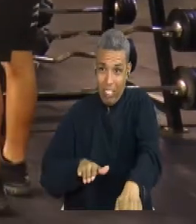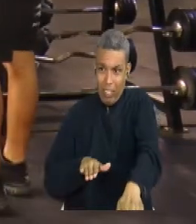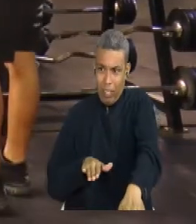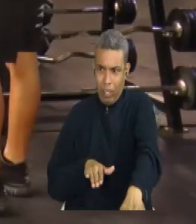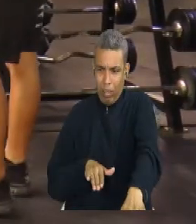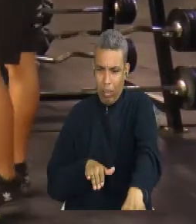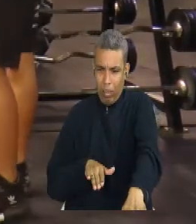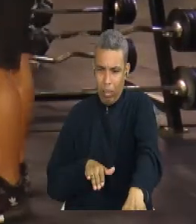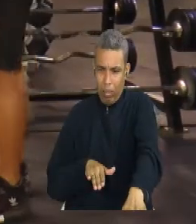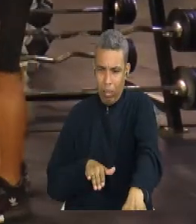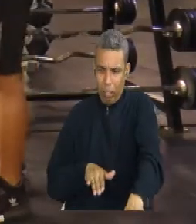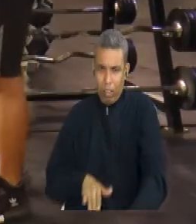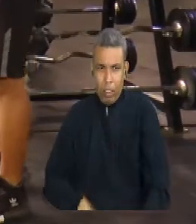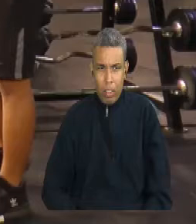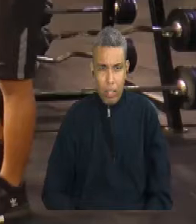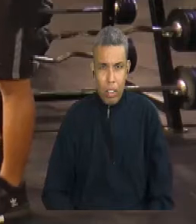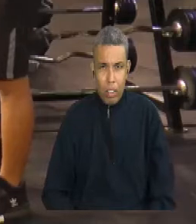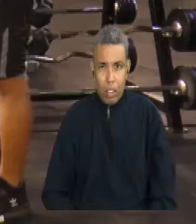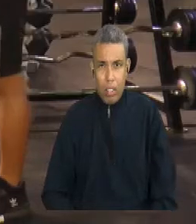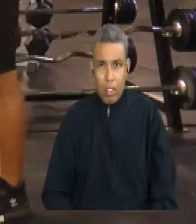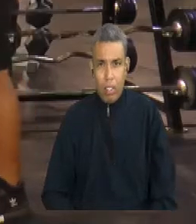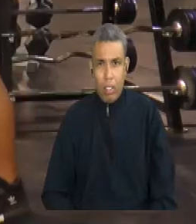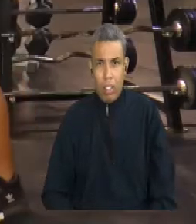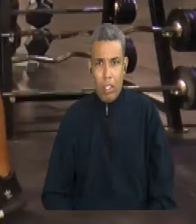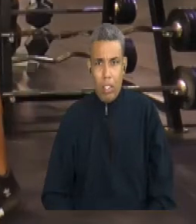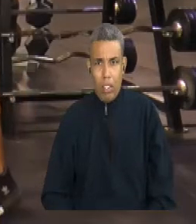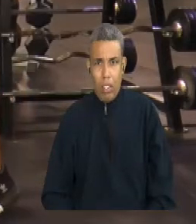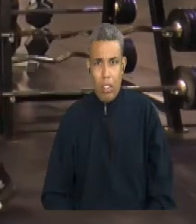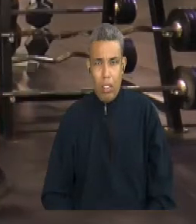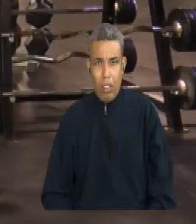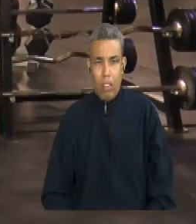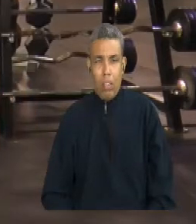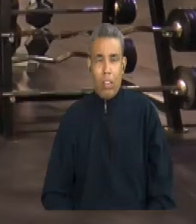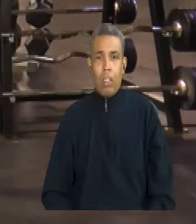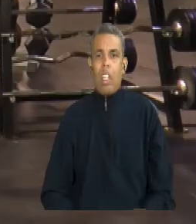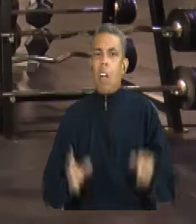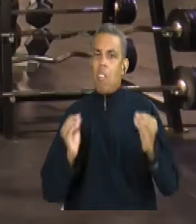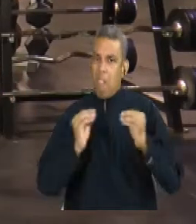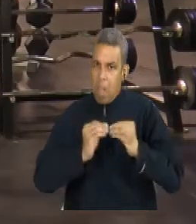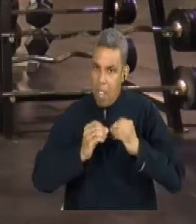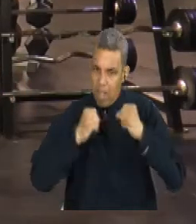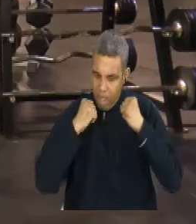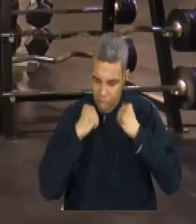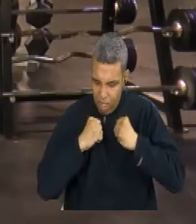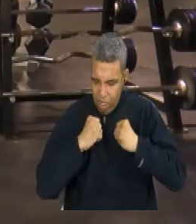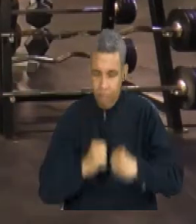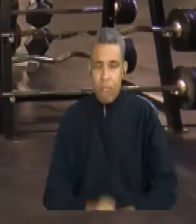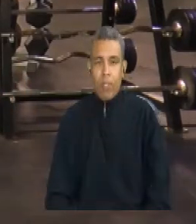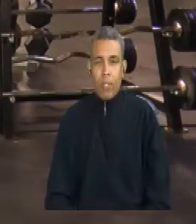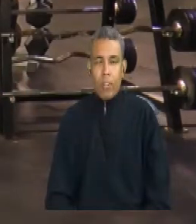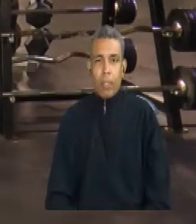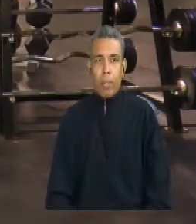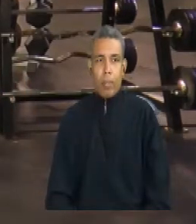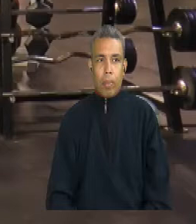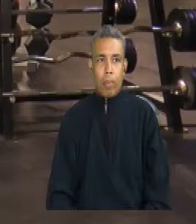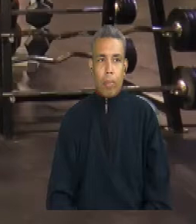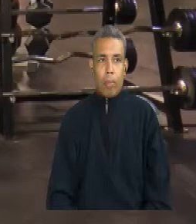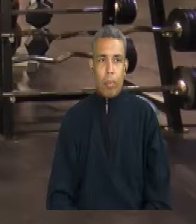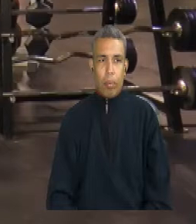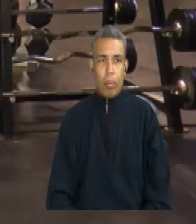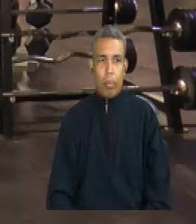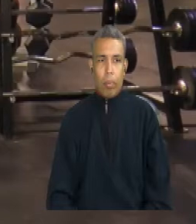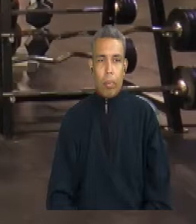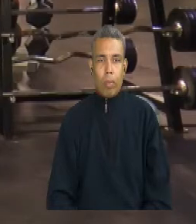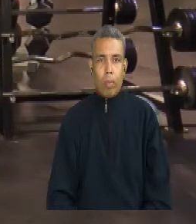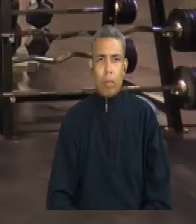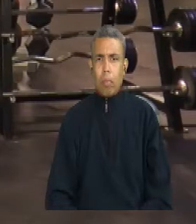mancuernas. ¿Cómo complementamos este ejercicio? Ahora le generamos un poquitico más de intensidad, ¿sí? Más de fuerza, que es usted en su